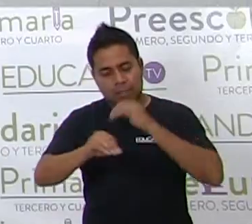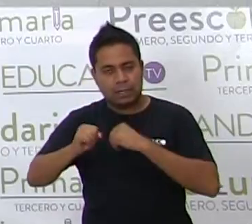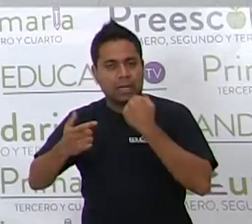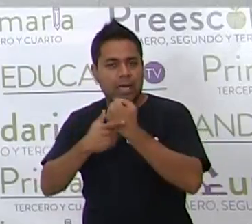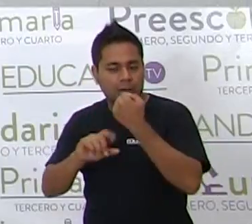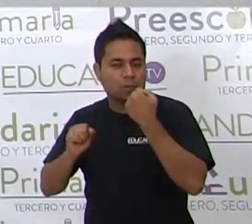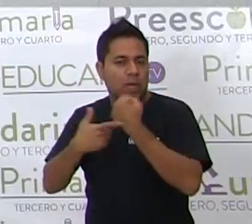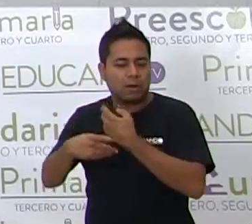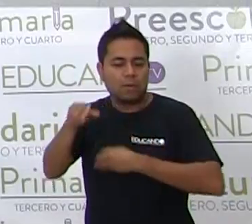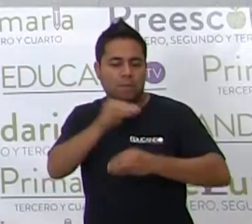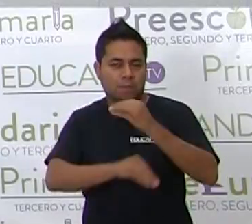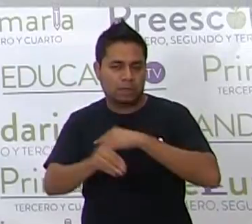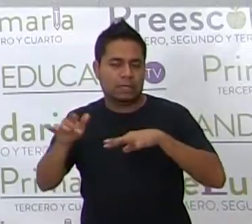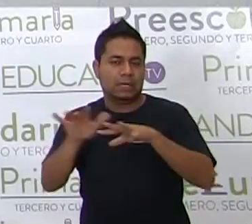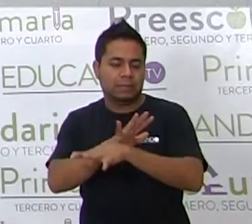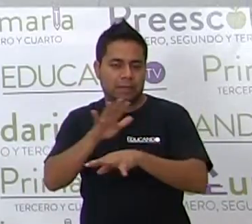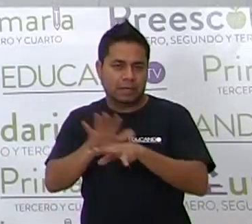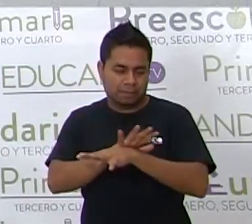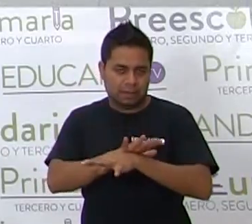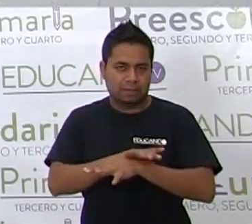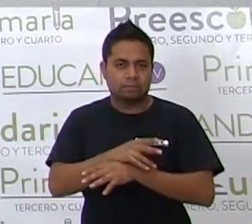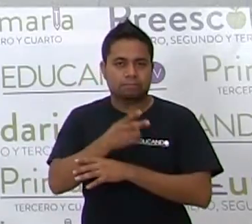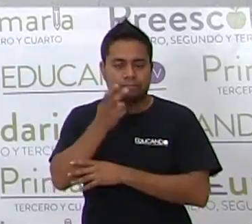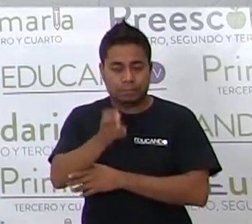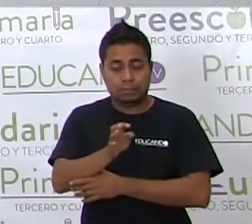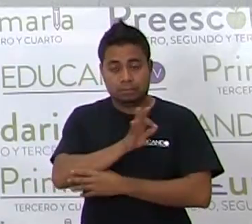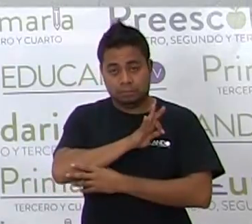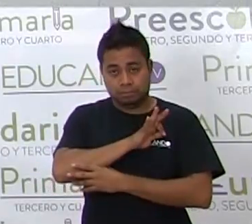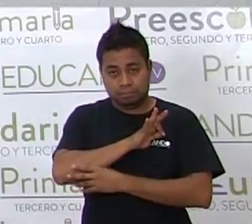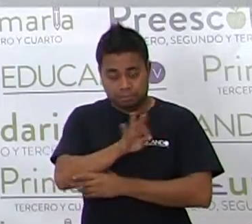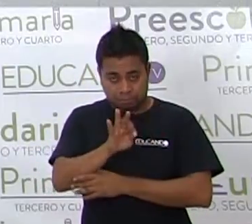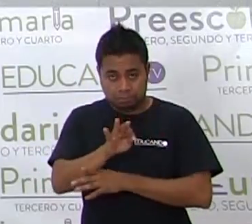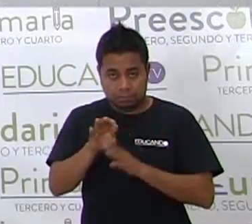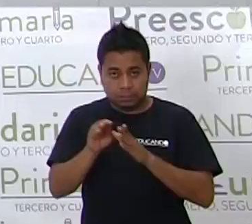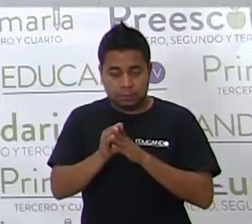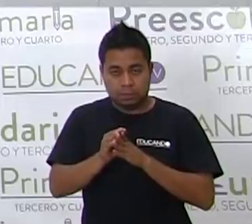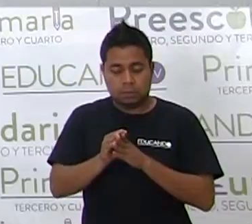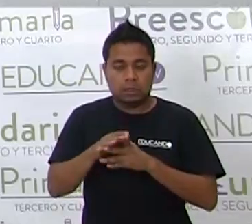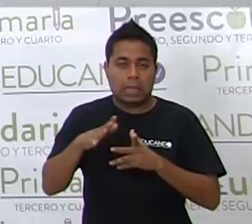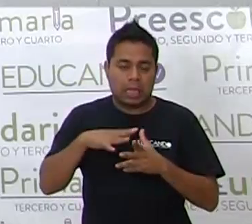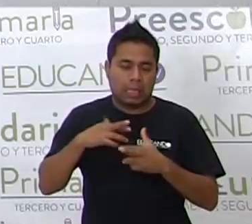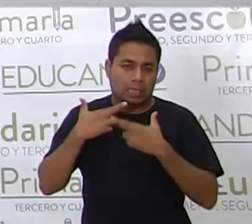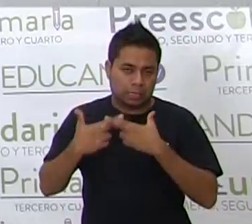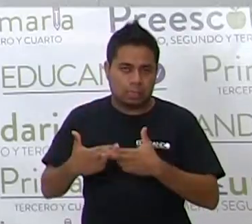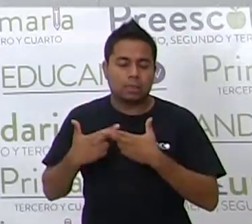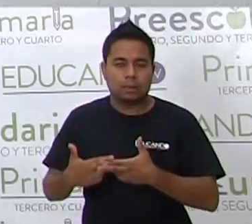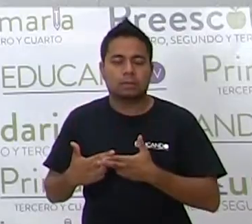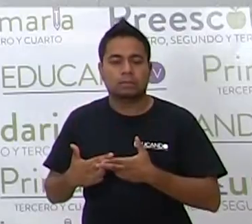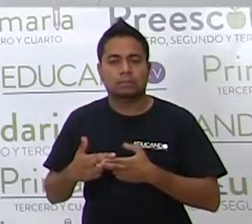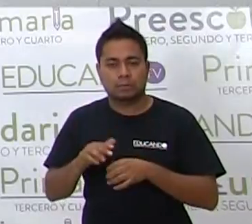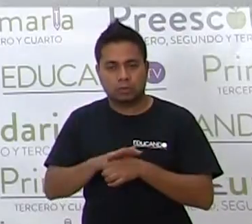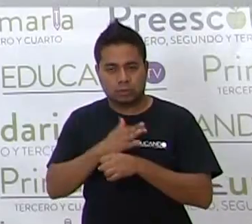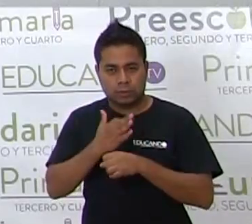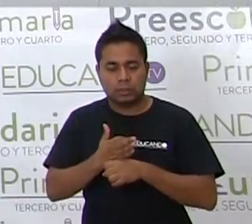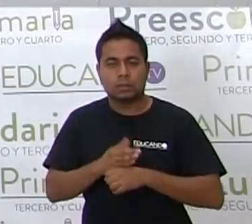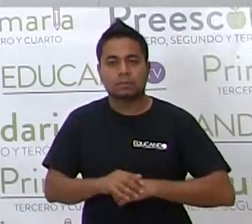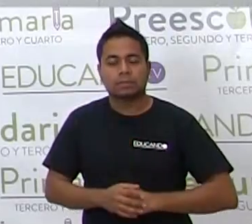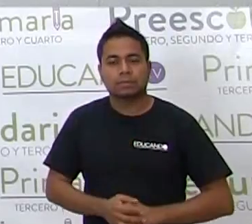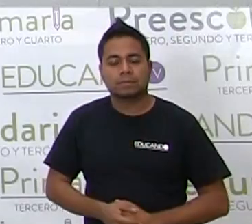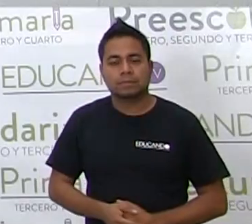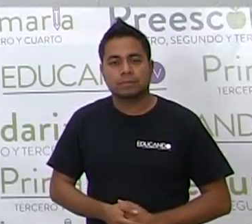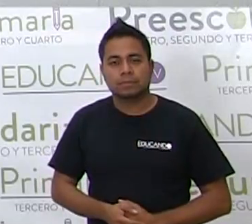es la leyenda. Y esto va a permitir que estos géneros se hagan más ricos. También vamos a